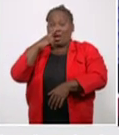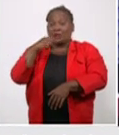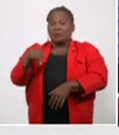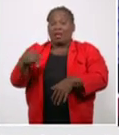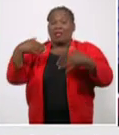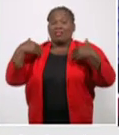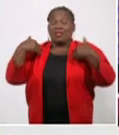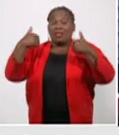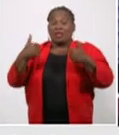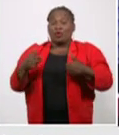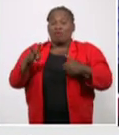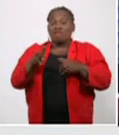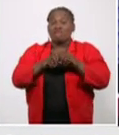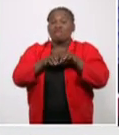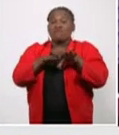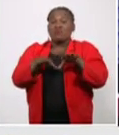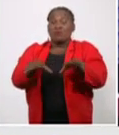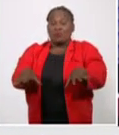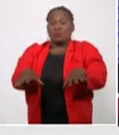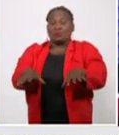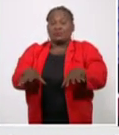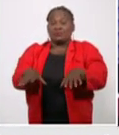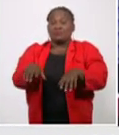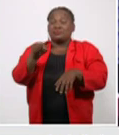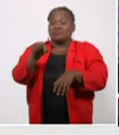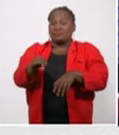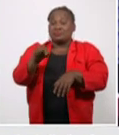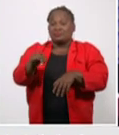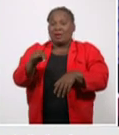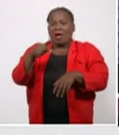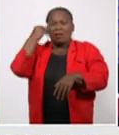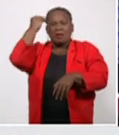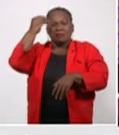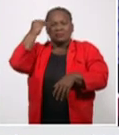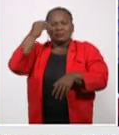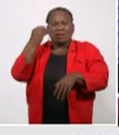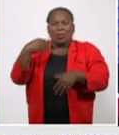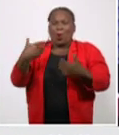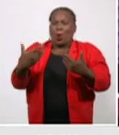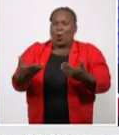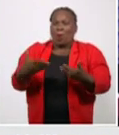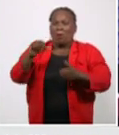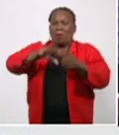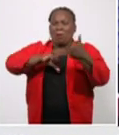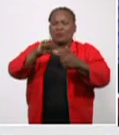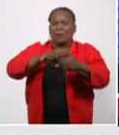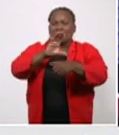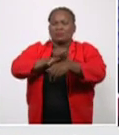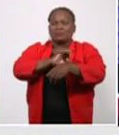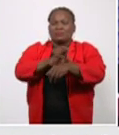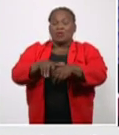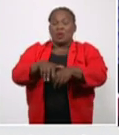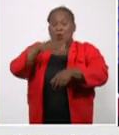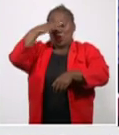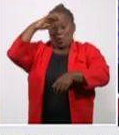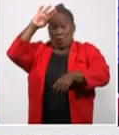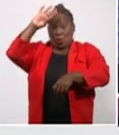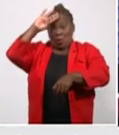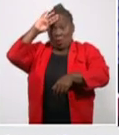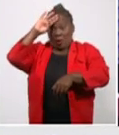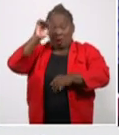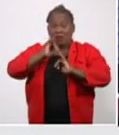de epidemiología, a propósito del comportamiento de la COVID-19 en Cuba. La Nación reportó al cierre del día de